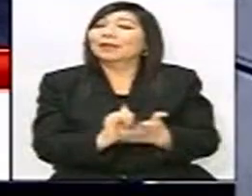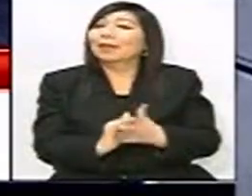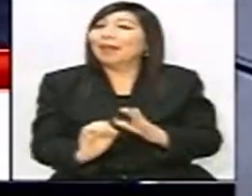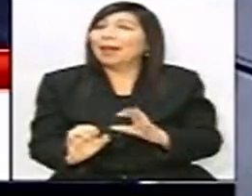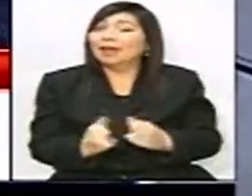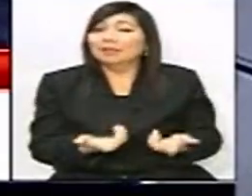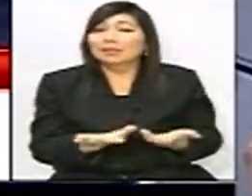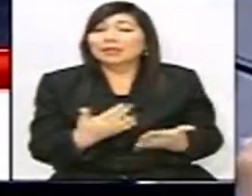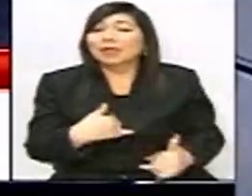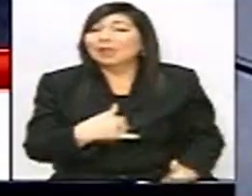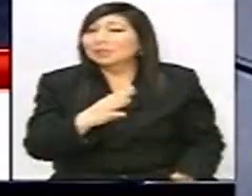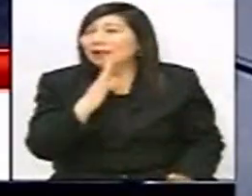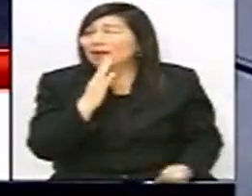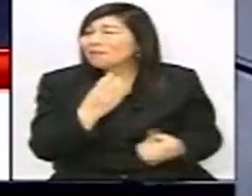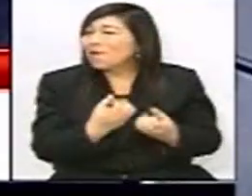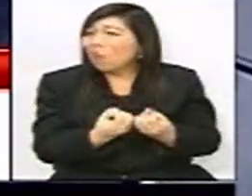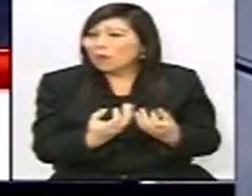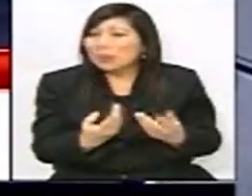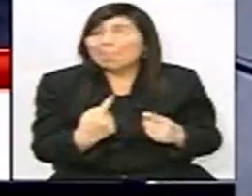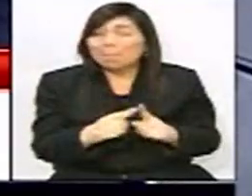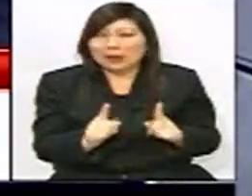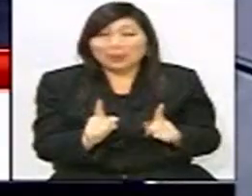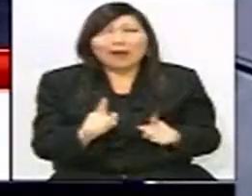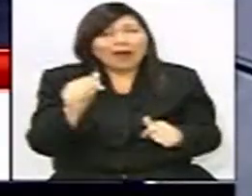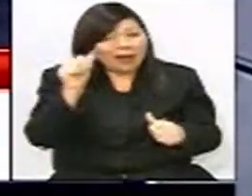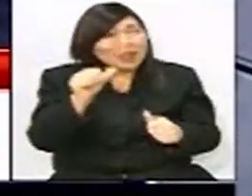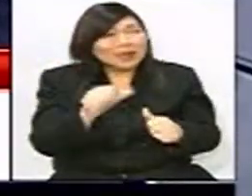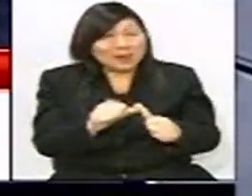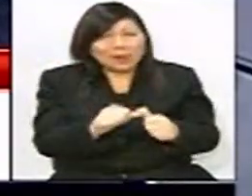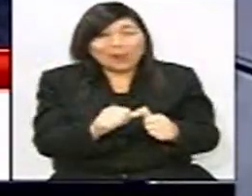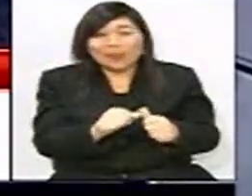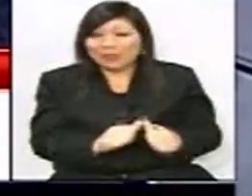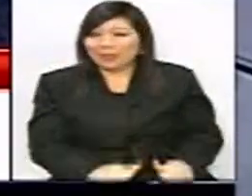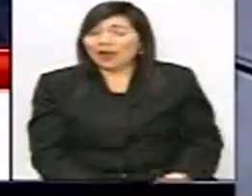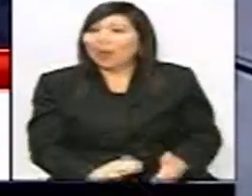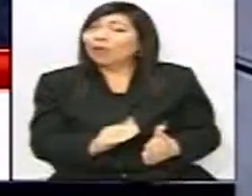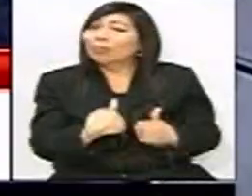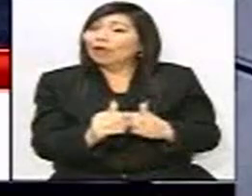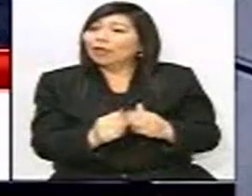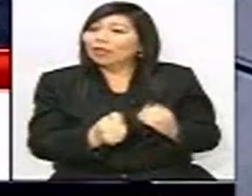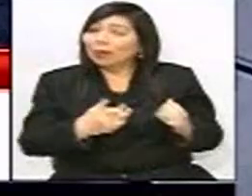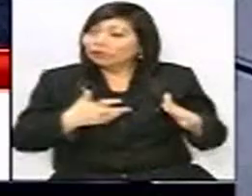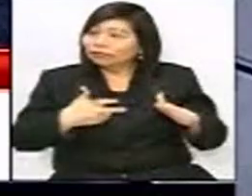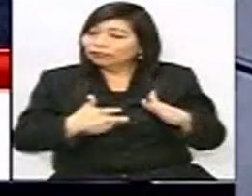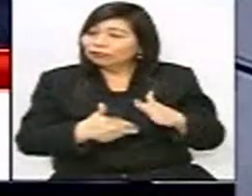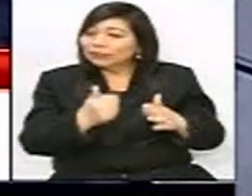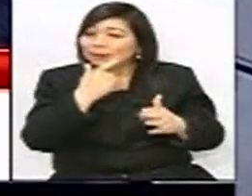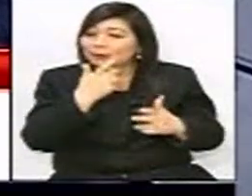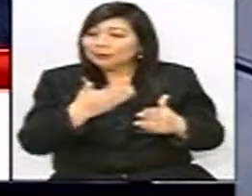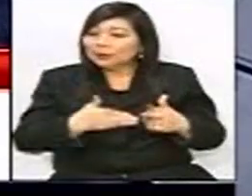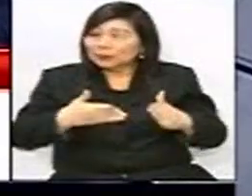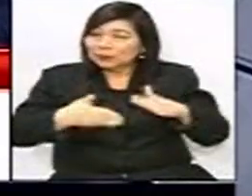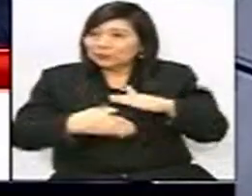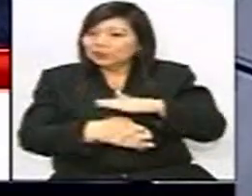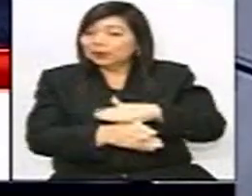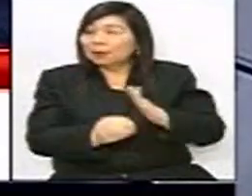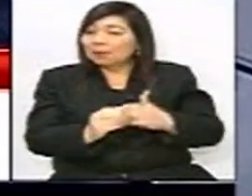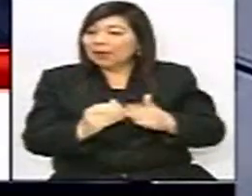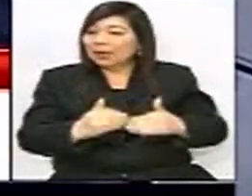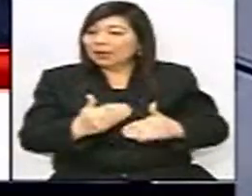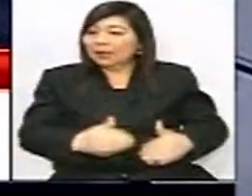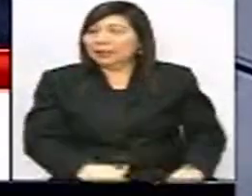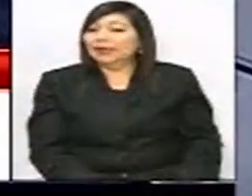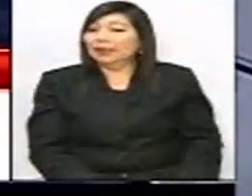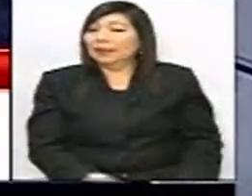Por ejemplo, acá se ha hablado mucho, pero también hay que recordar de que toda la línea amarilla, el túnel más largo que